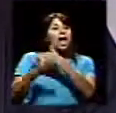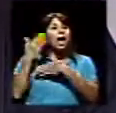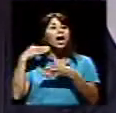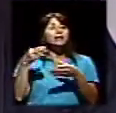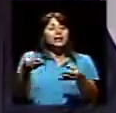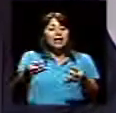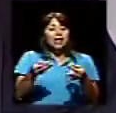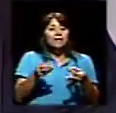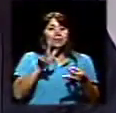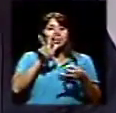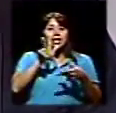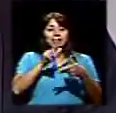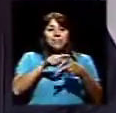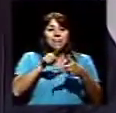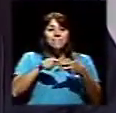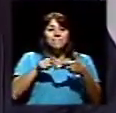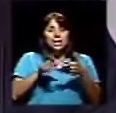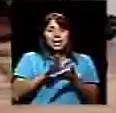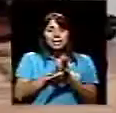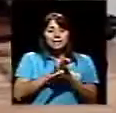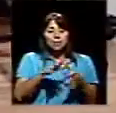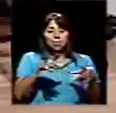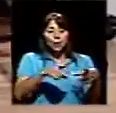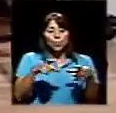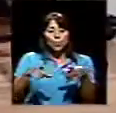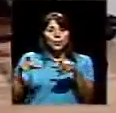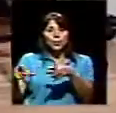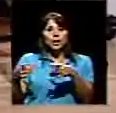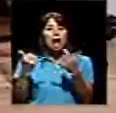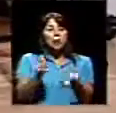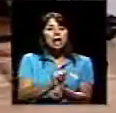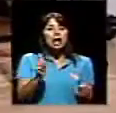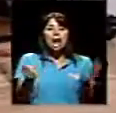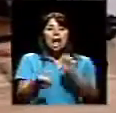me parece que ahí hay un cambio